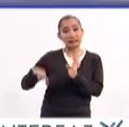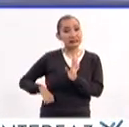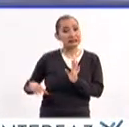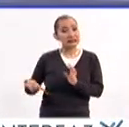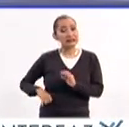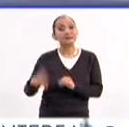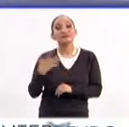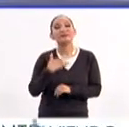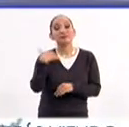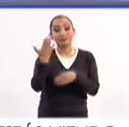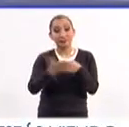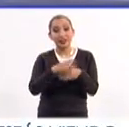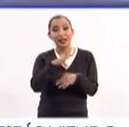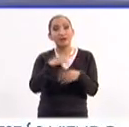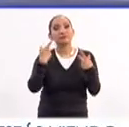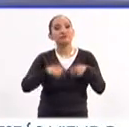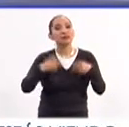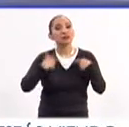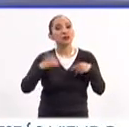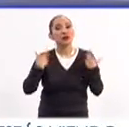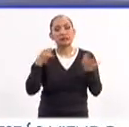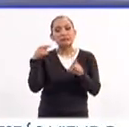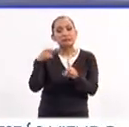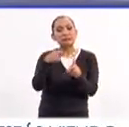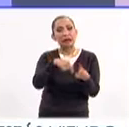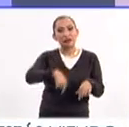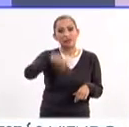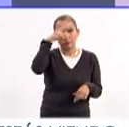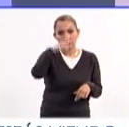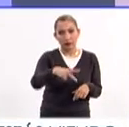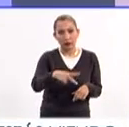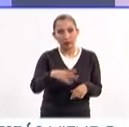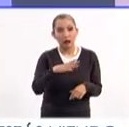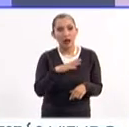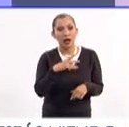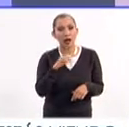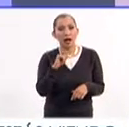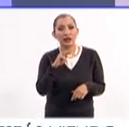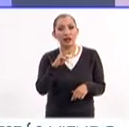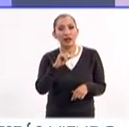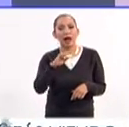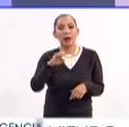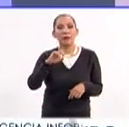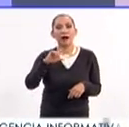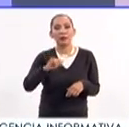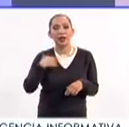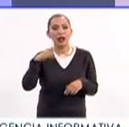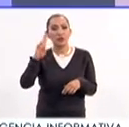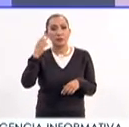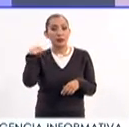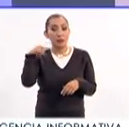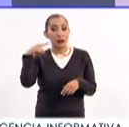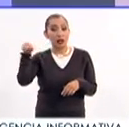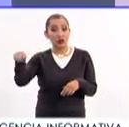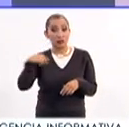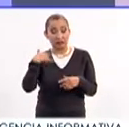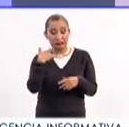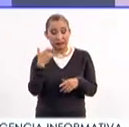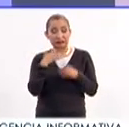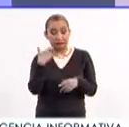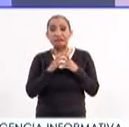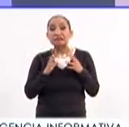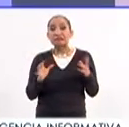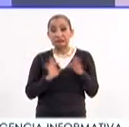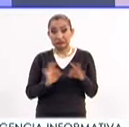que tenemos también gente clave en México. Estará Adriana Abad de la Universidad Veracruzana, donde se han hecho esfuerzos